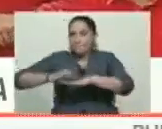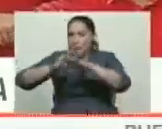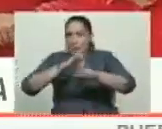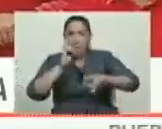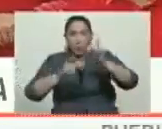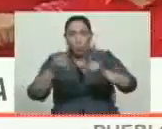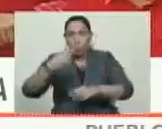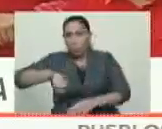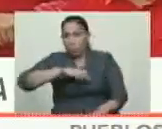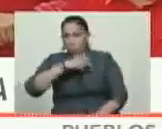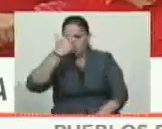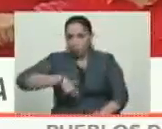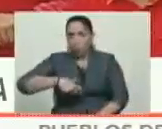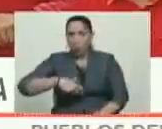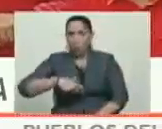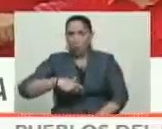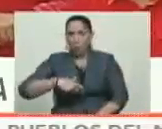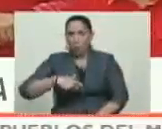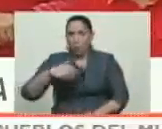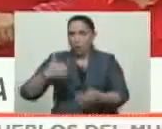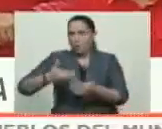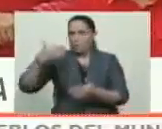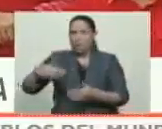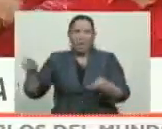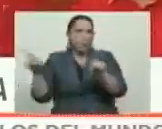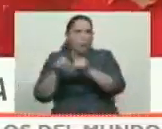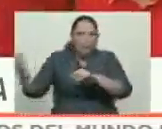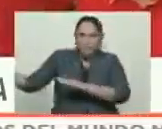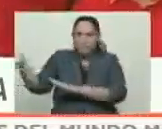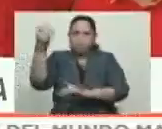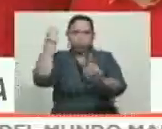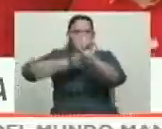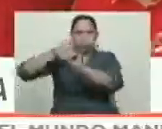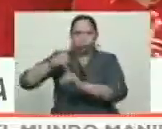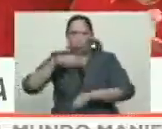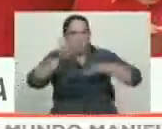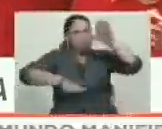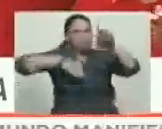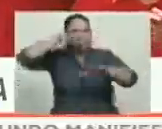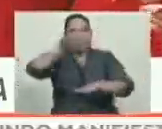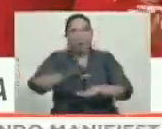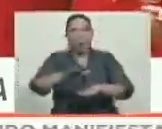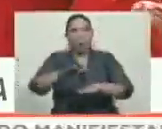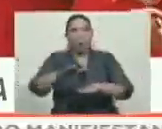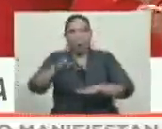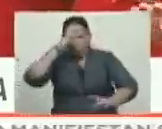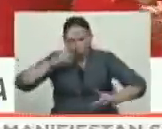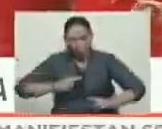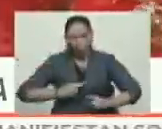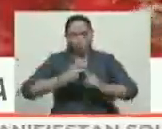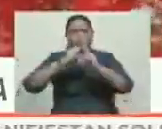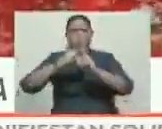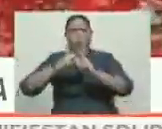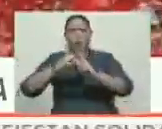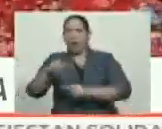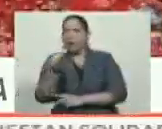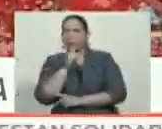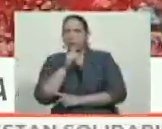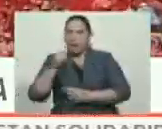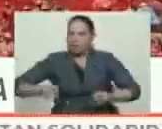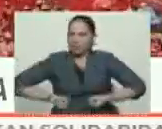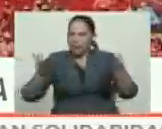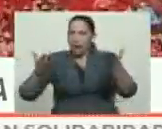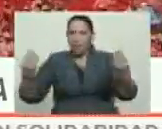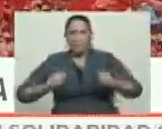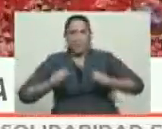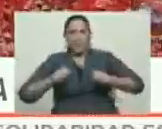nosotros, el que venga detrás tome sus banderas de lucha y siga adelante en honor y en homenaje a quienes entregaron su vida